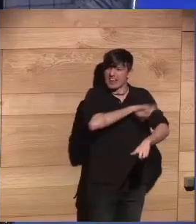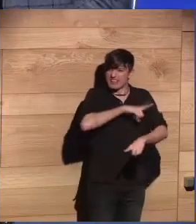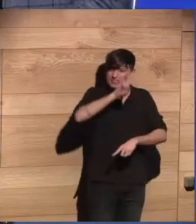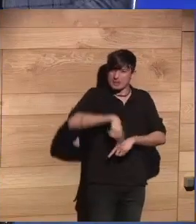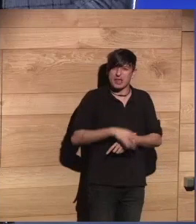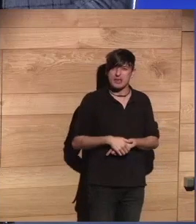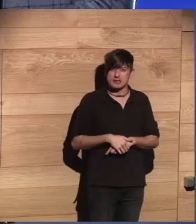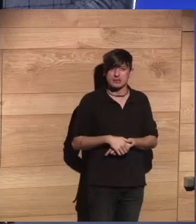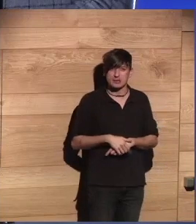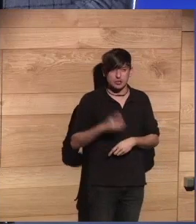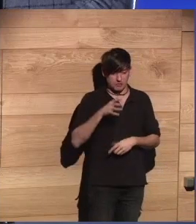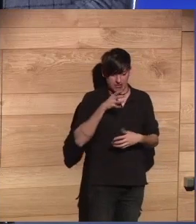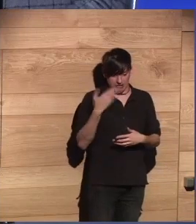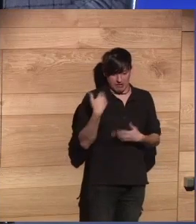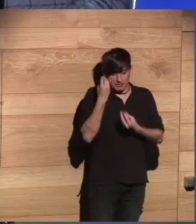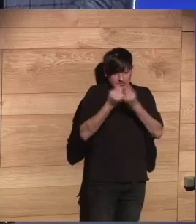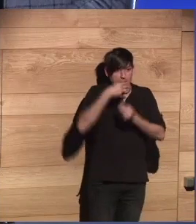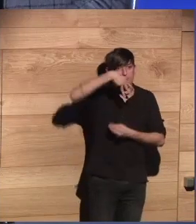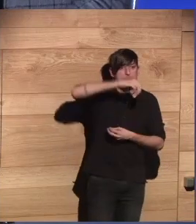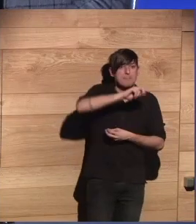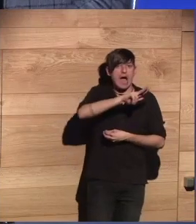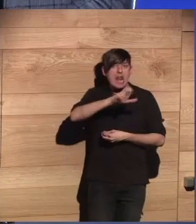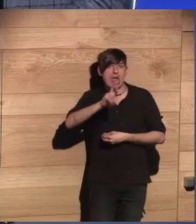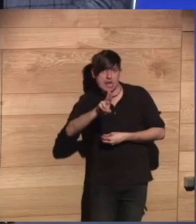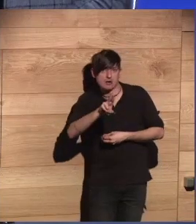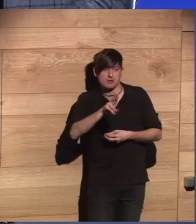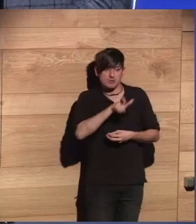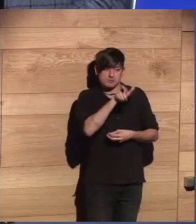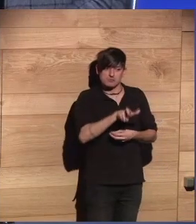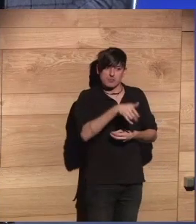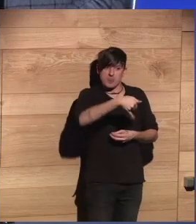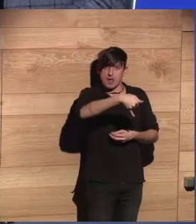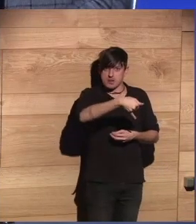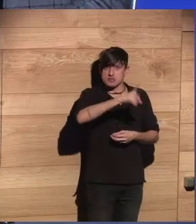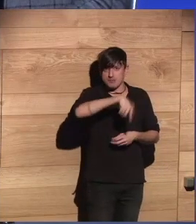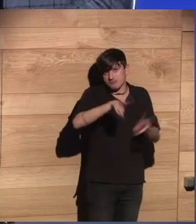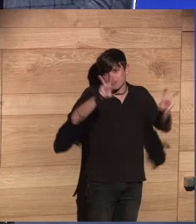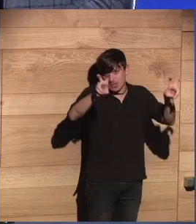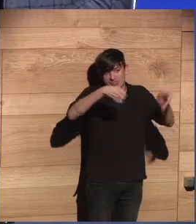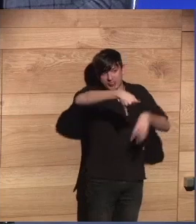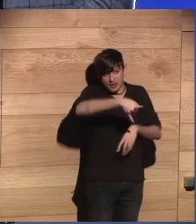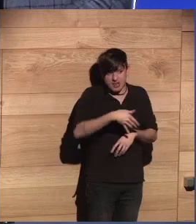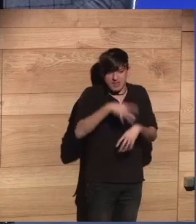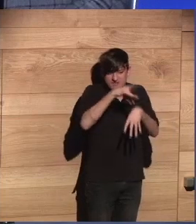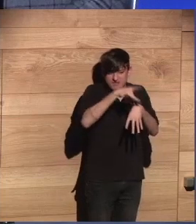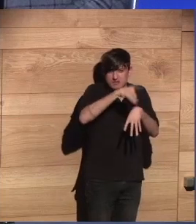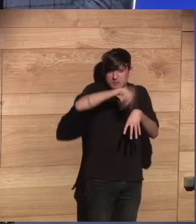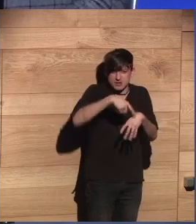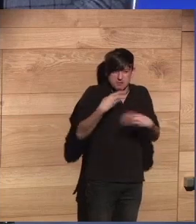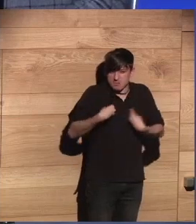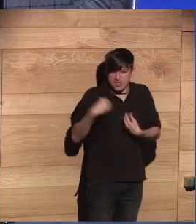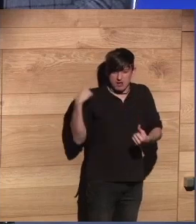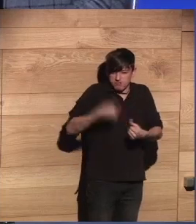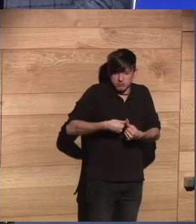también. Y acabo de pensar en Mahler, que también era un personaje débil, entre comillas, enfermizo. Estuvo casi toda su